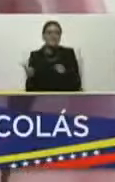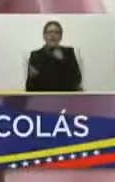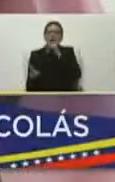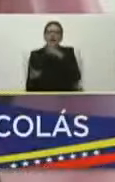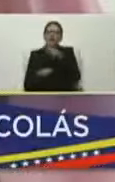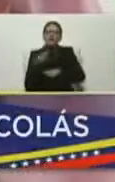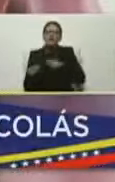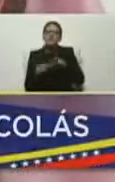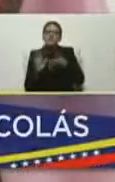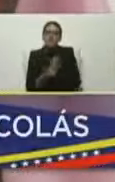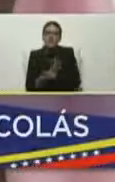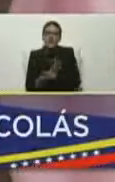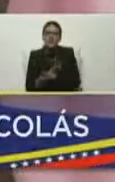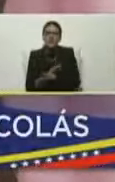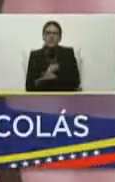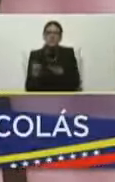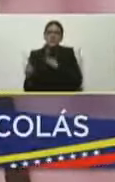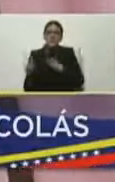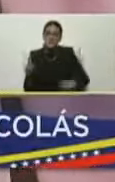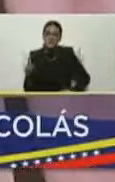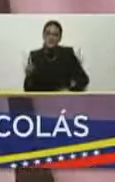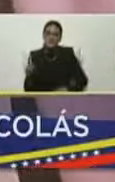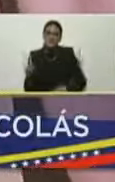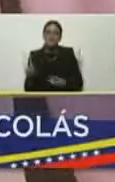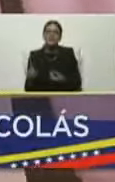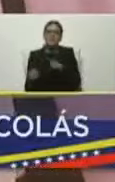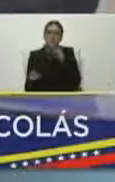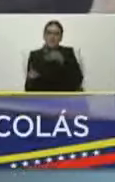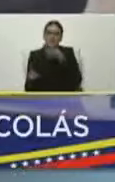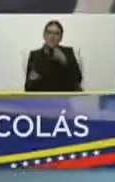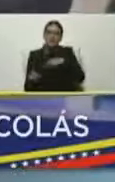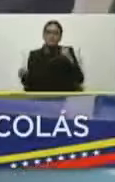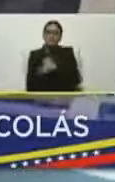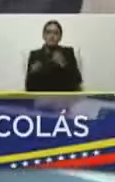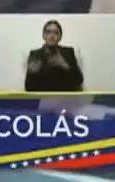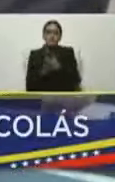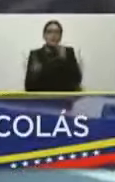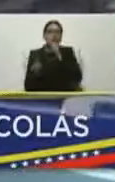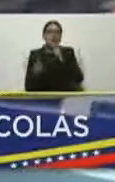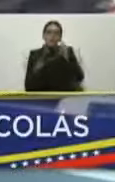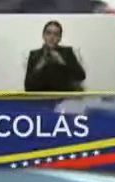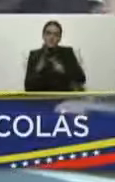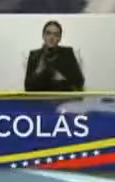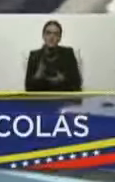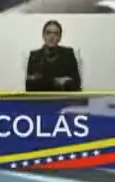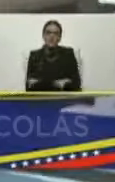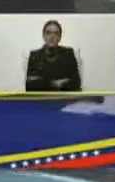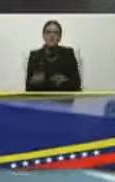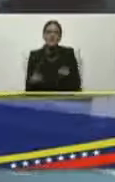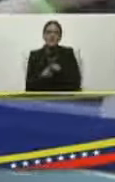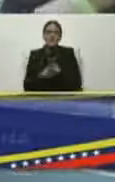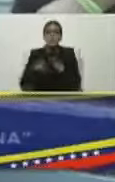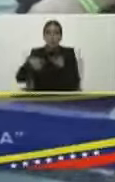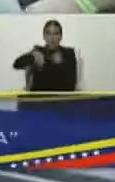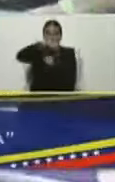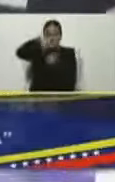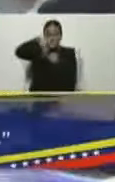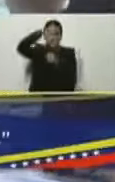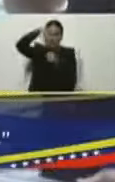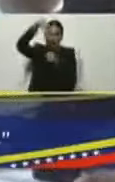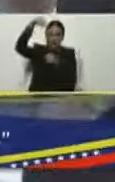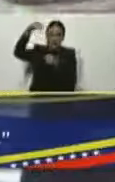tú? ¿Cómo está, presidente? Bueno, nosotros hacemos todo tipo de helados. Tenemos como las barquillas, también tenemos un poco